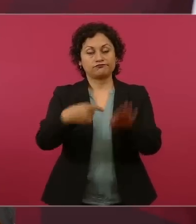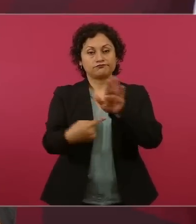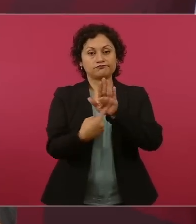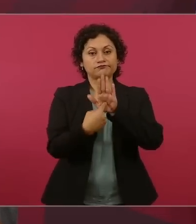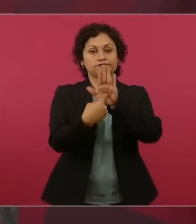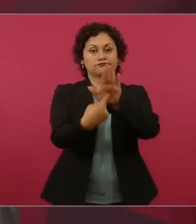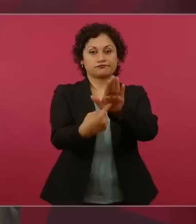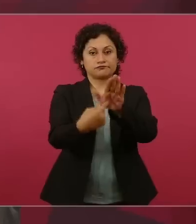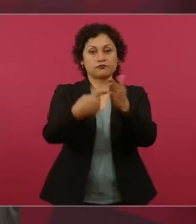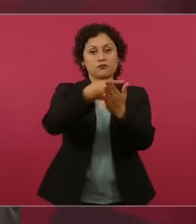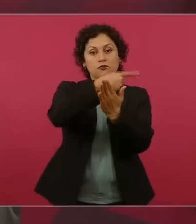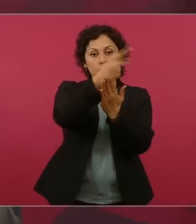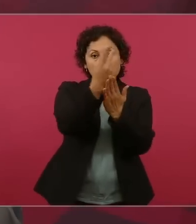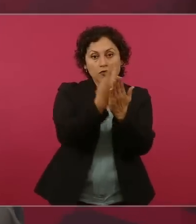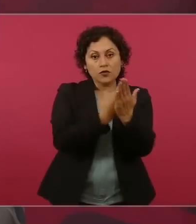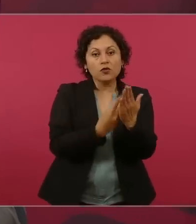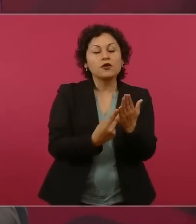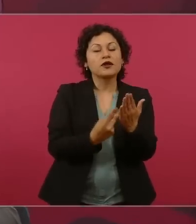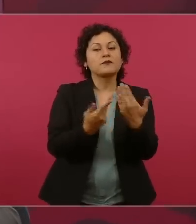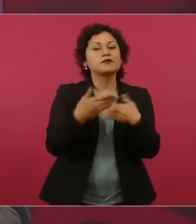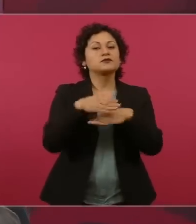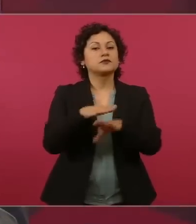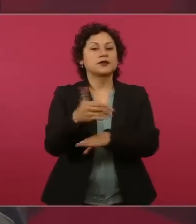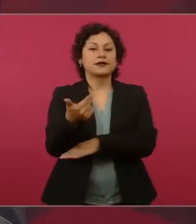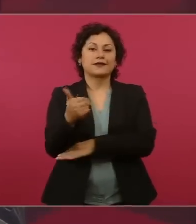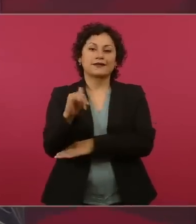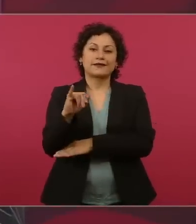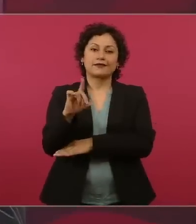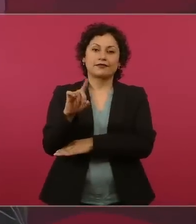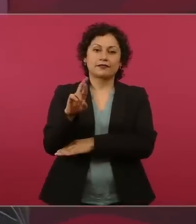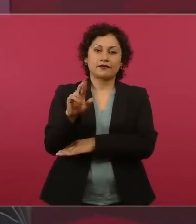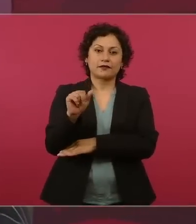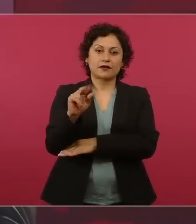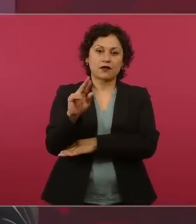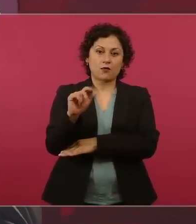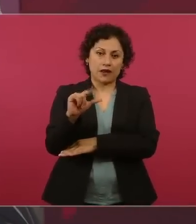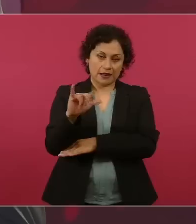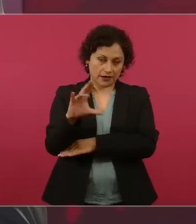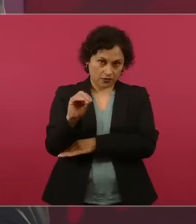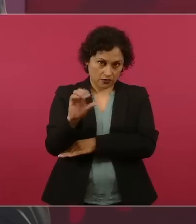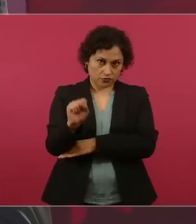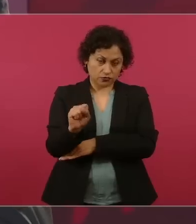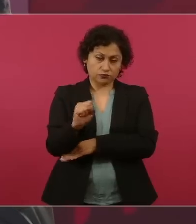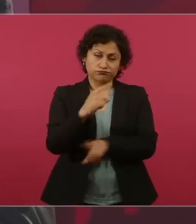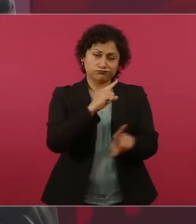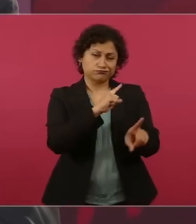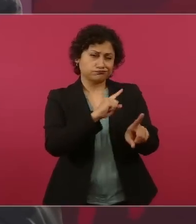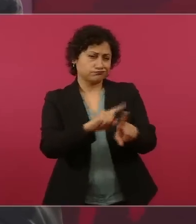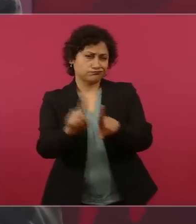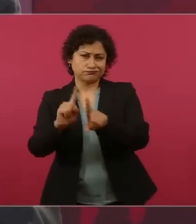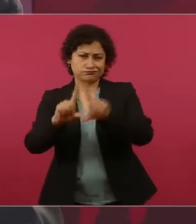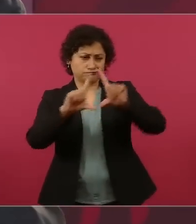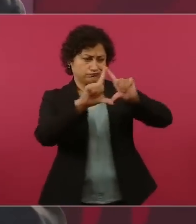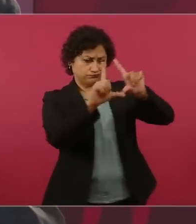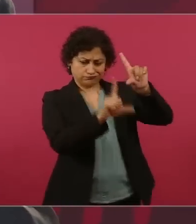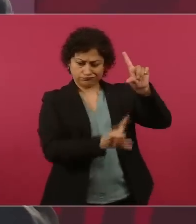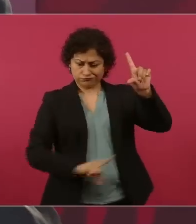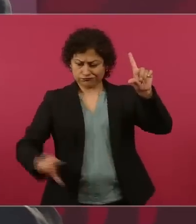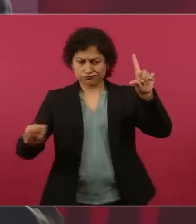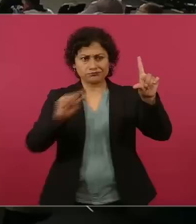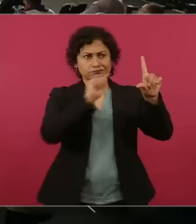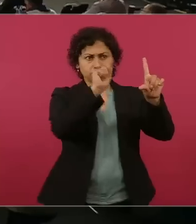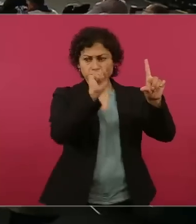programas hidráulicos. Son varios en todo el país. No nos va a